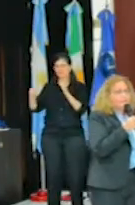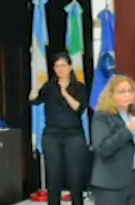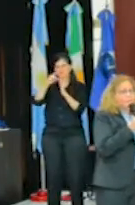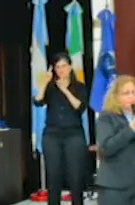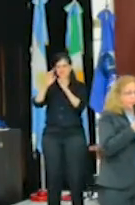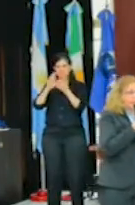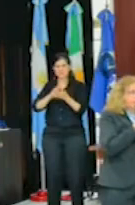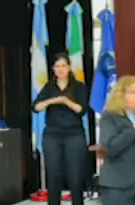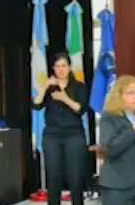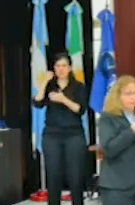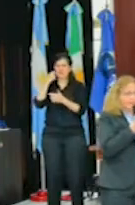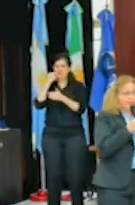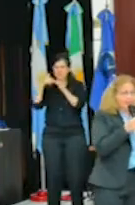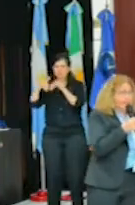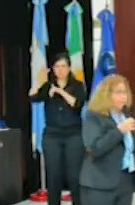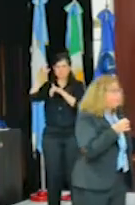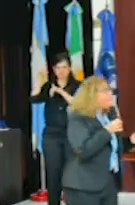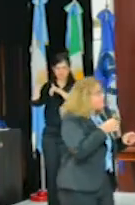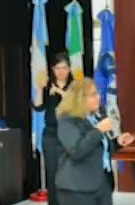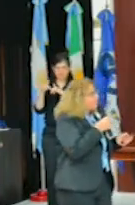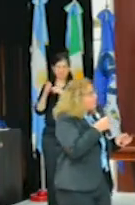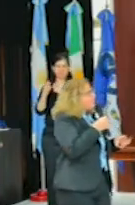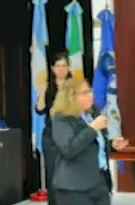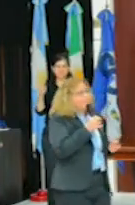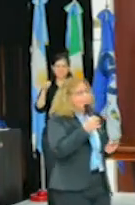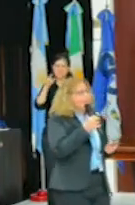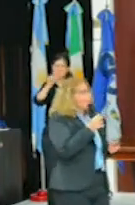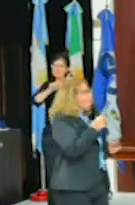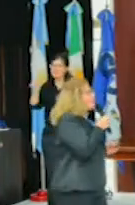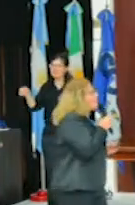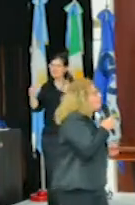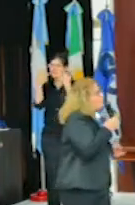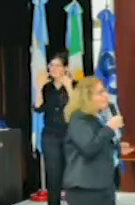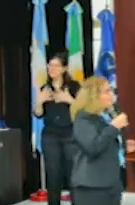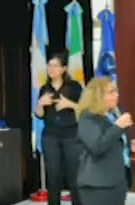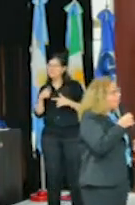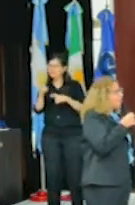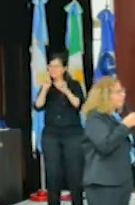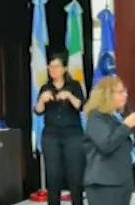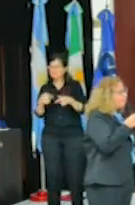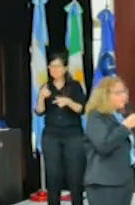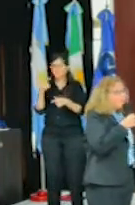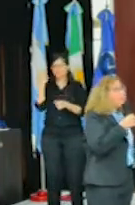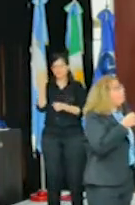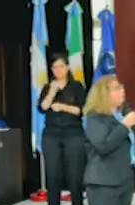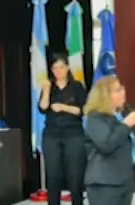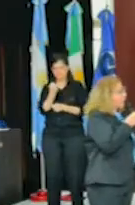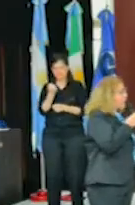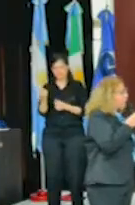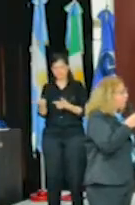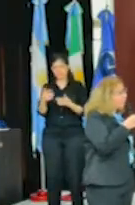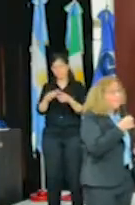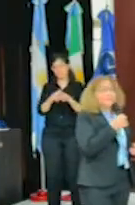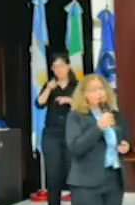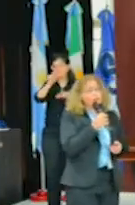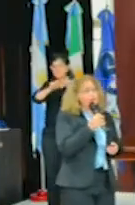formar personas con esta mirada, ¿sí? Y bueno, como siempre digo, mucha gente pequeña, en lugares